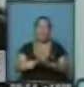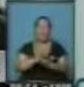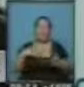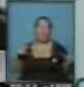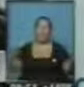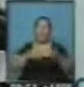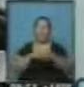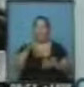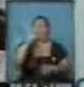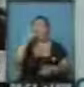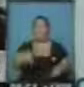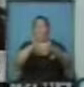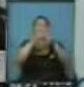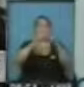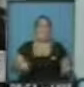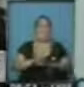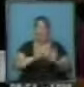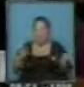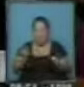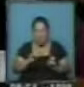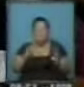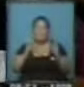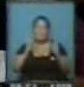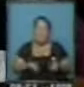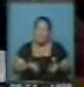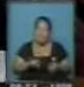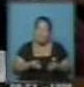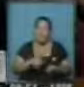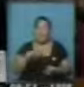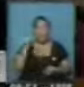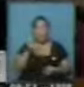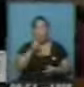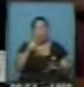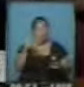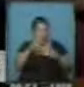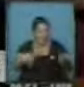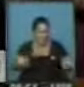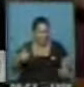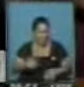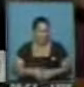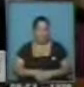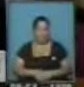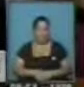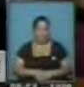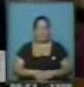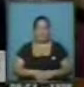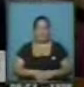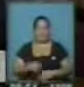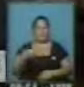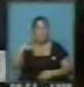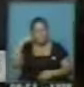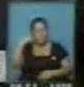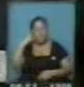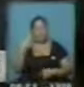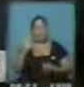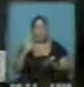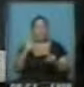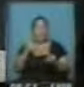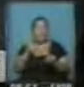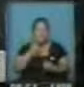No es solo la faja de clausura lo que estamos reclamando, que además claramente no existe. Creemos que es necesario, digamos, lograr